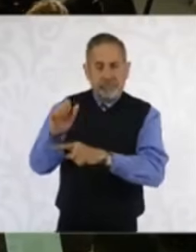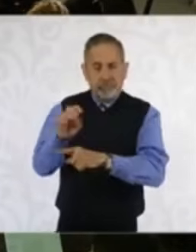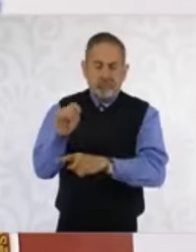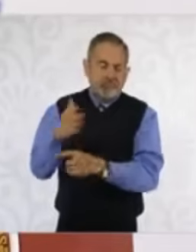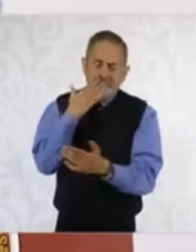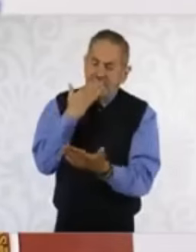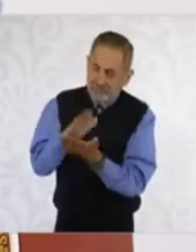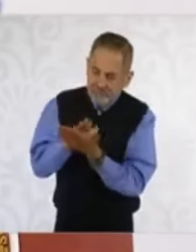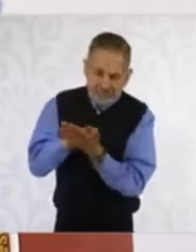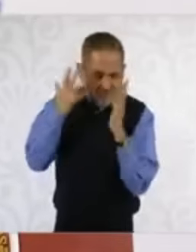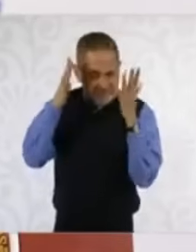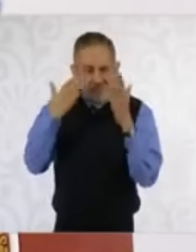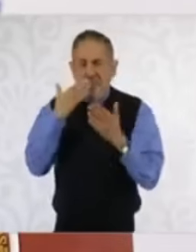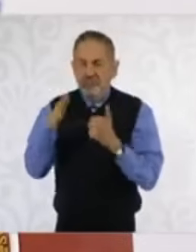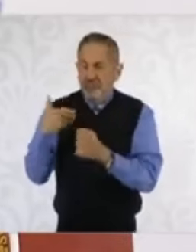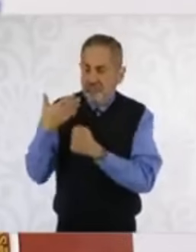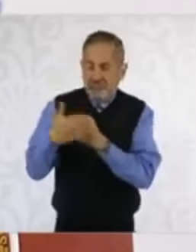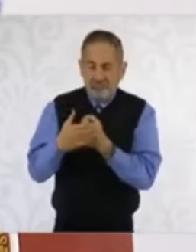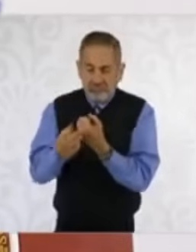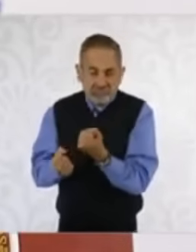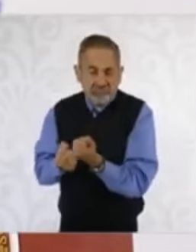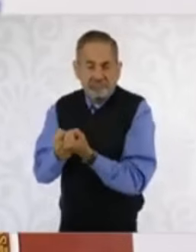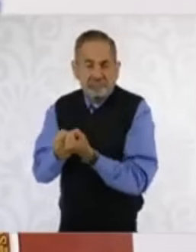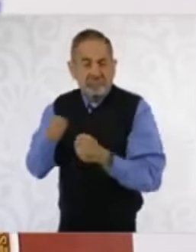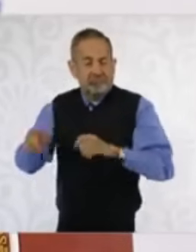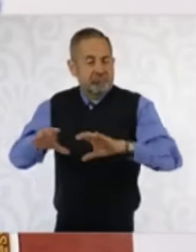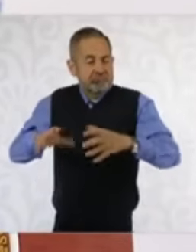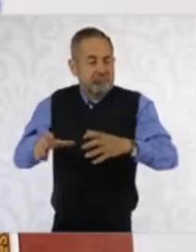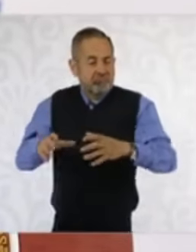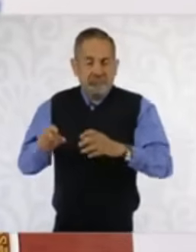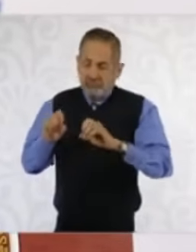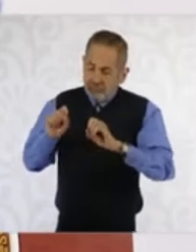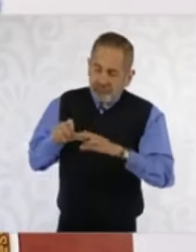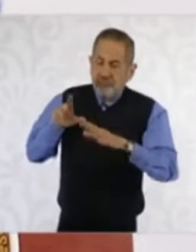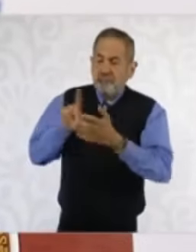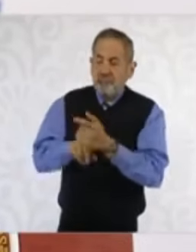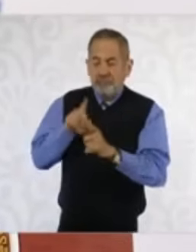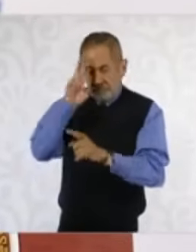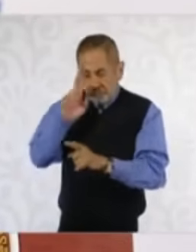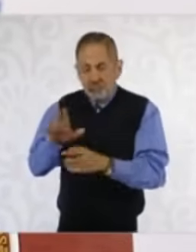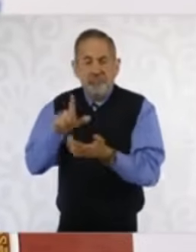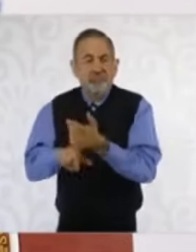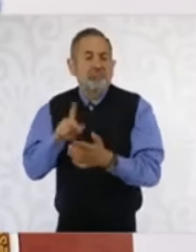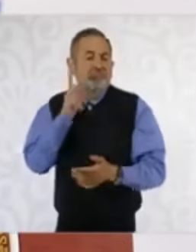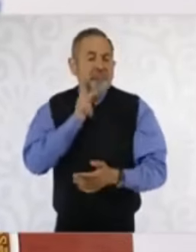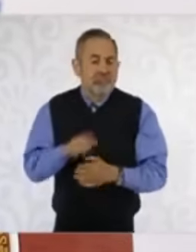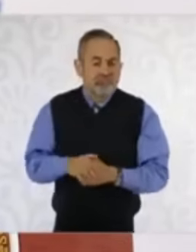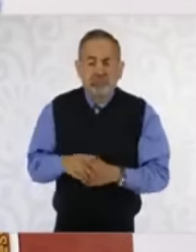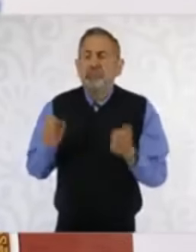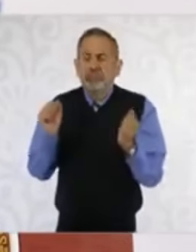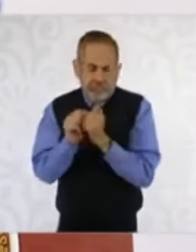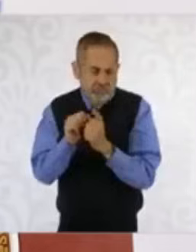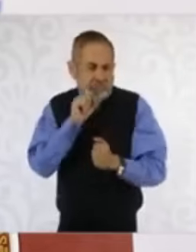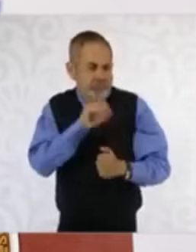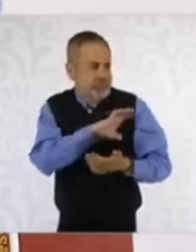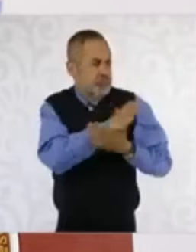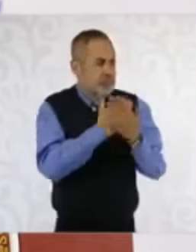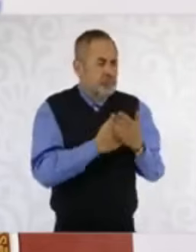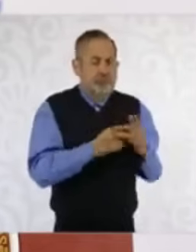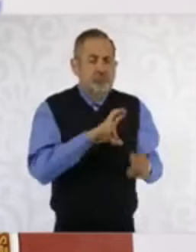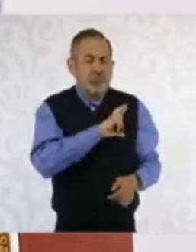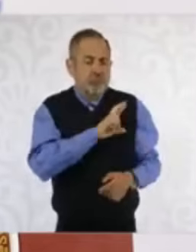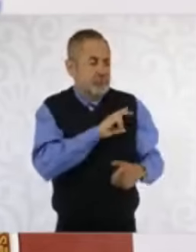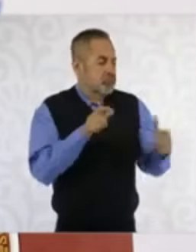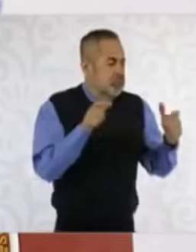ISSSTE y se pensionen en el último año con ese salario o menos, si les va a aplicar el complemento del Fondo de Pensiones para el Bienestar. Esto es una